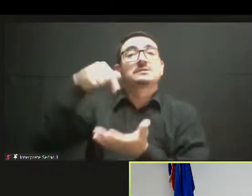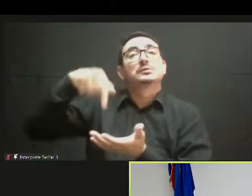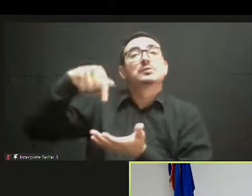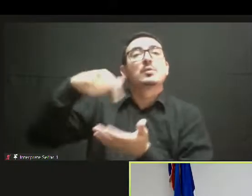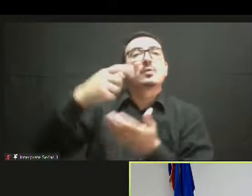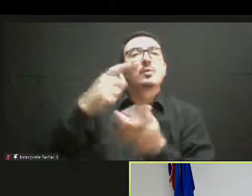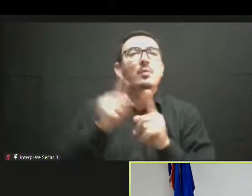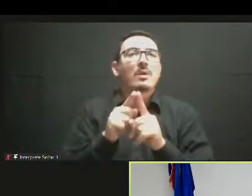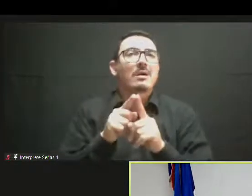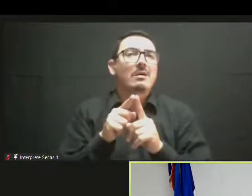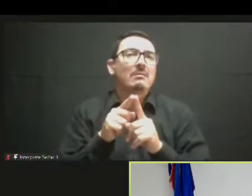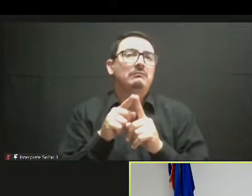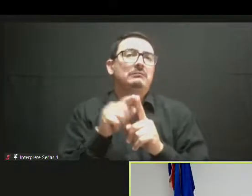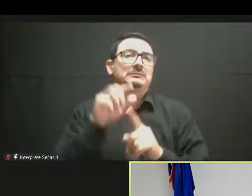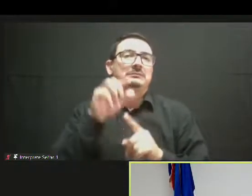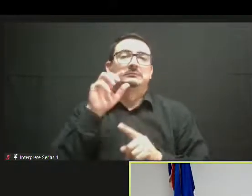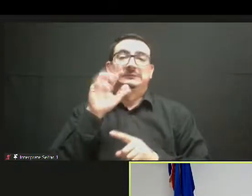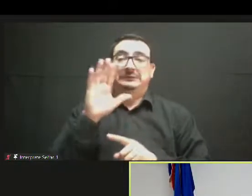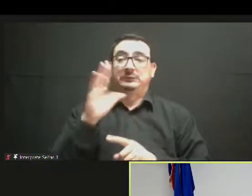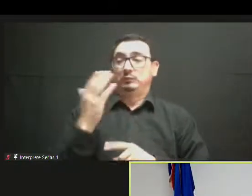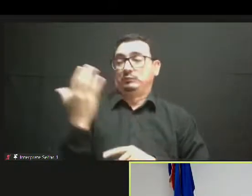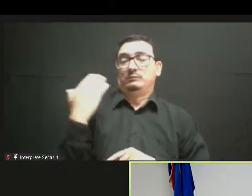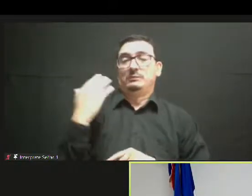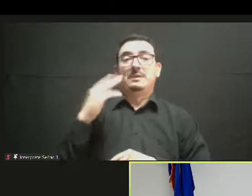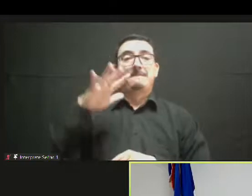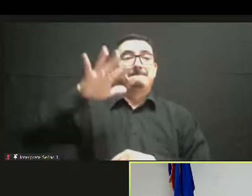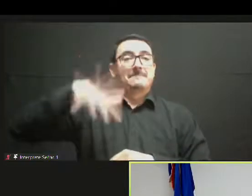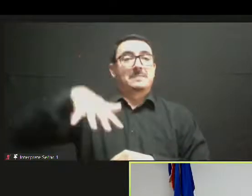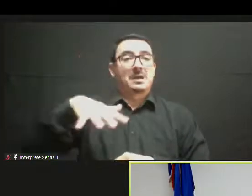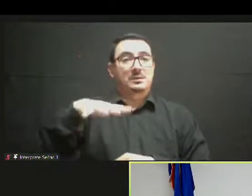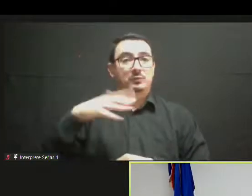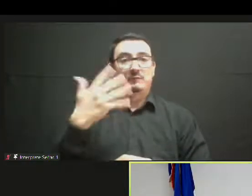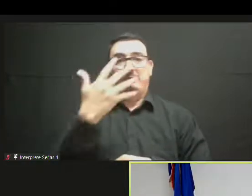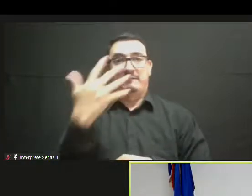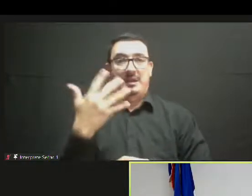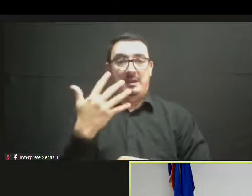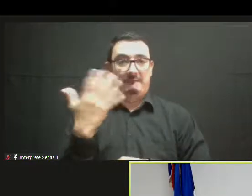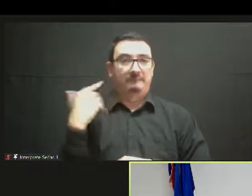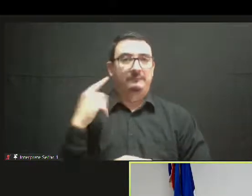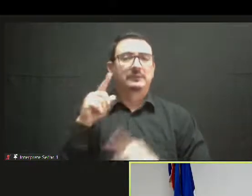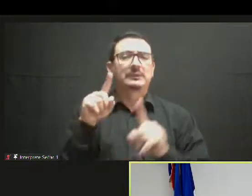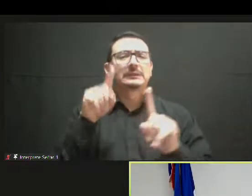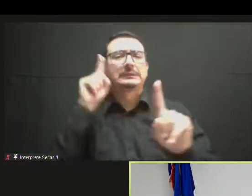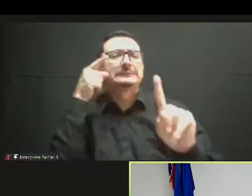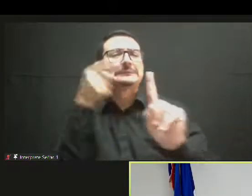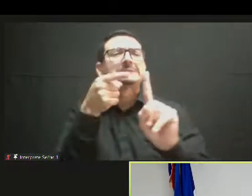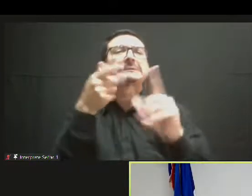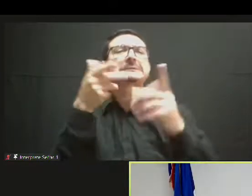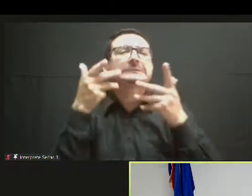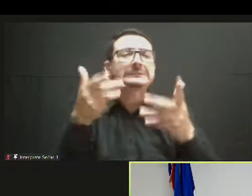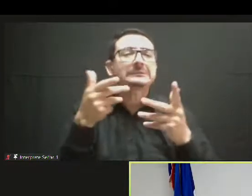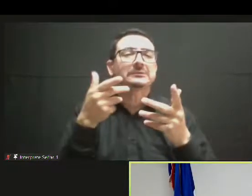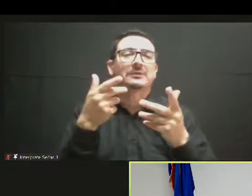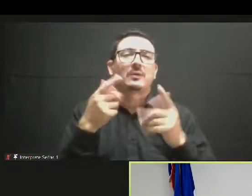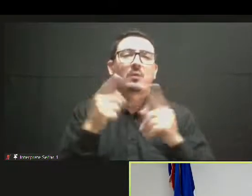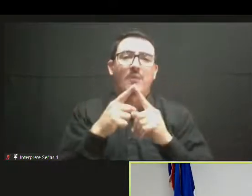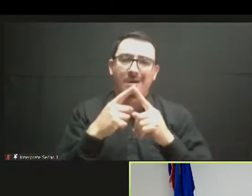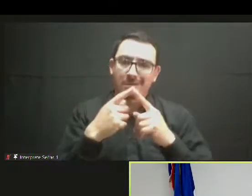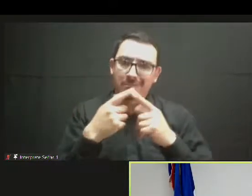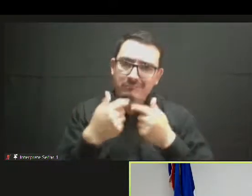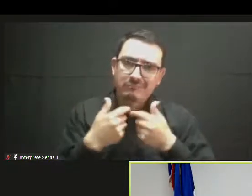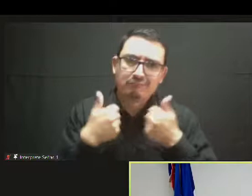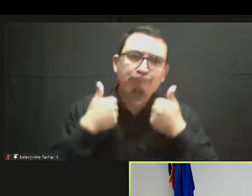2021. Es una estrategia que tiene como objetivo mejorar las competencias de los recursos humanos, modernizar los